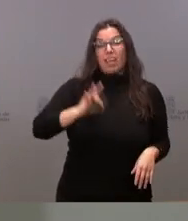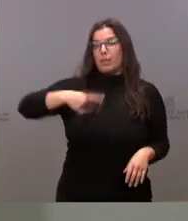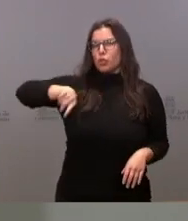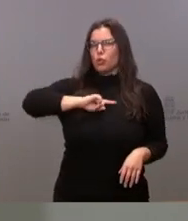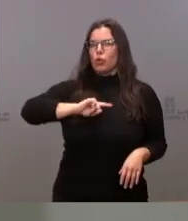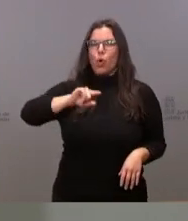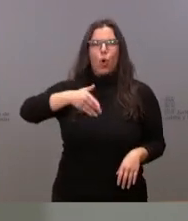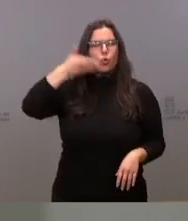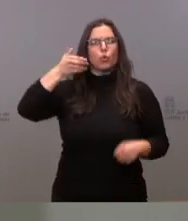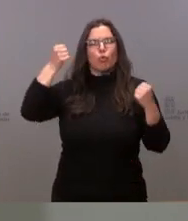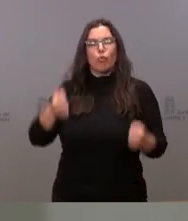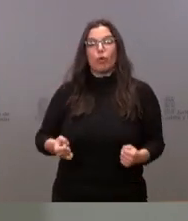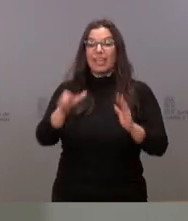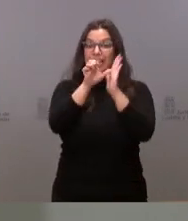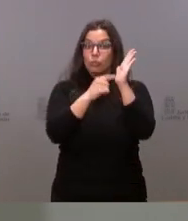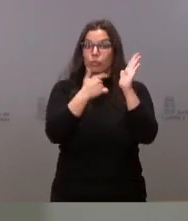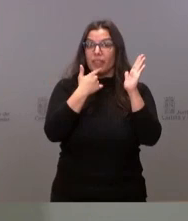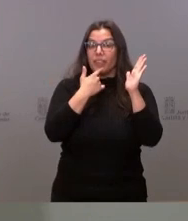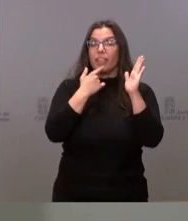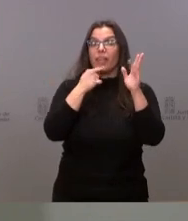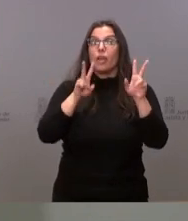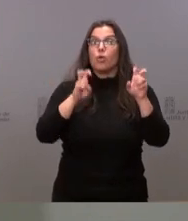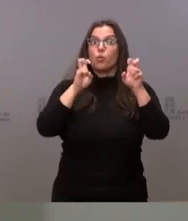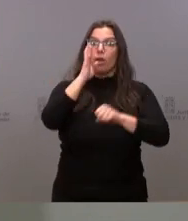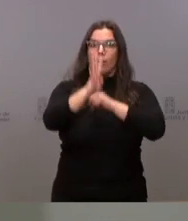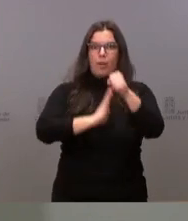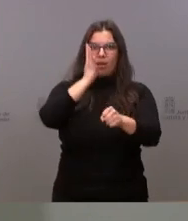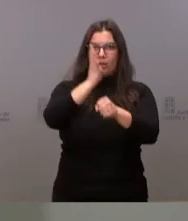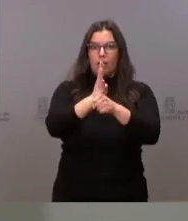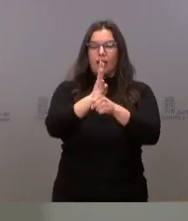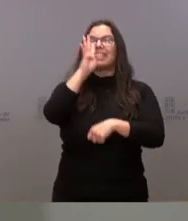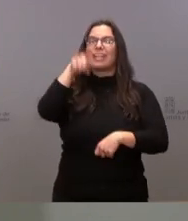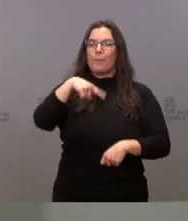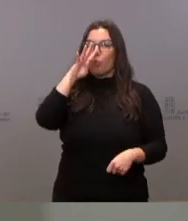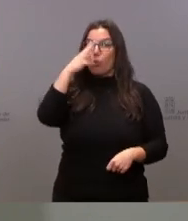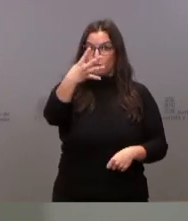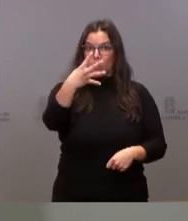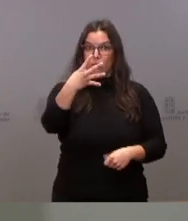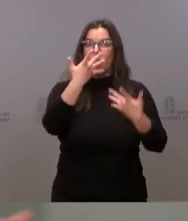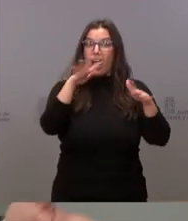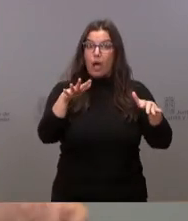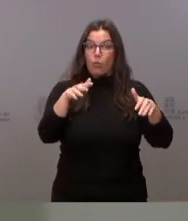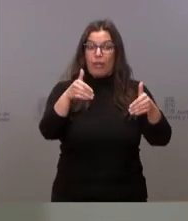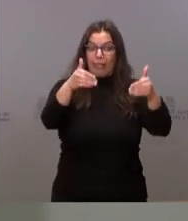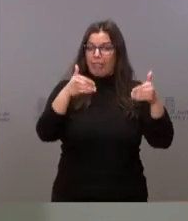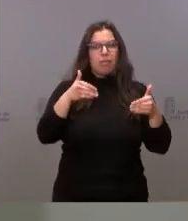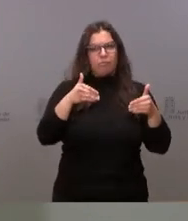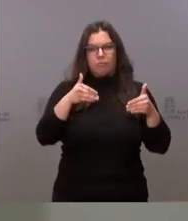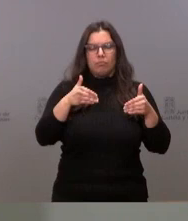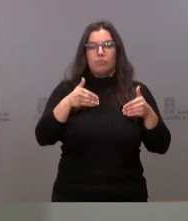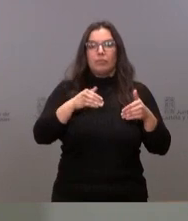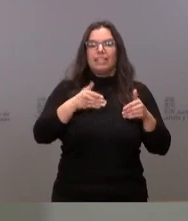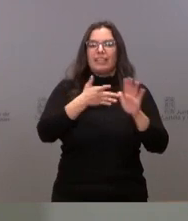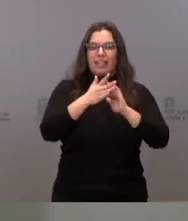orgullosos, establece una nueva legislatura por 4 años tras este proceso electoral. Por otra parte,